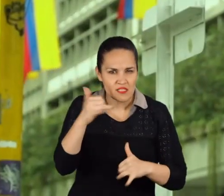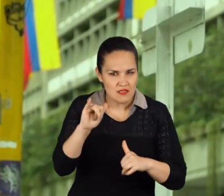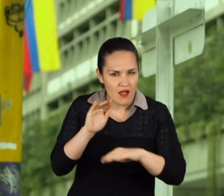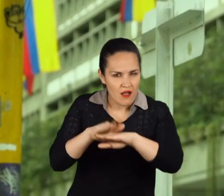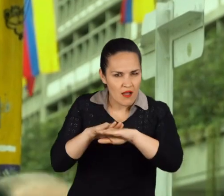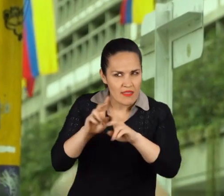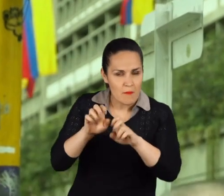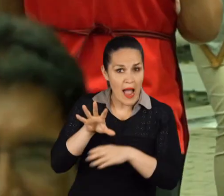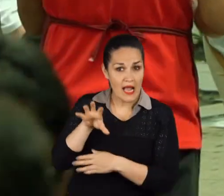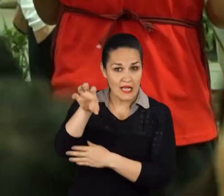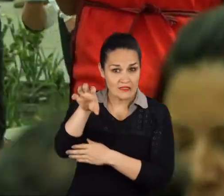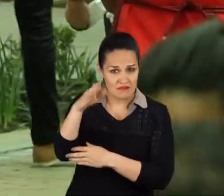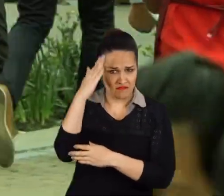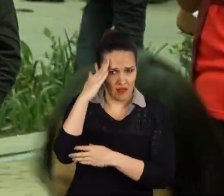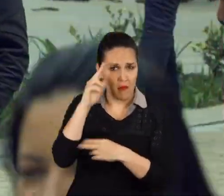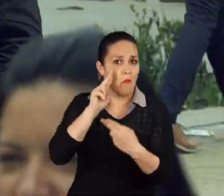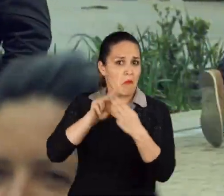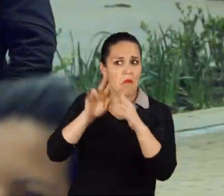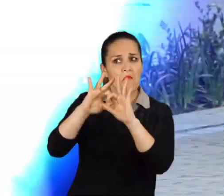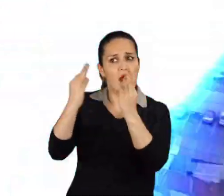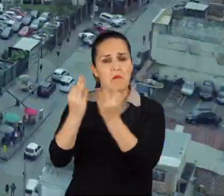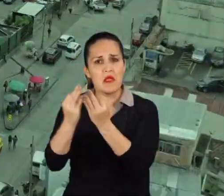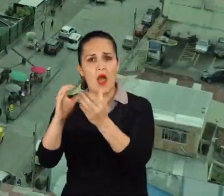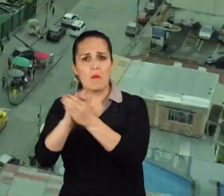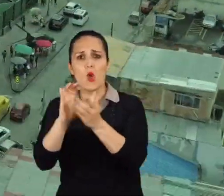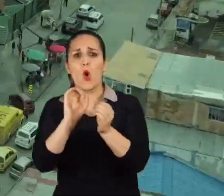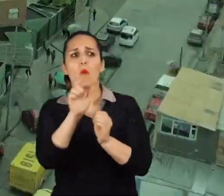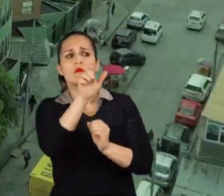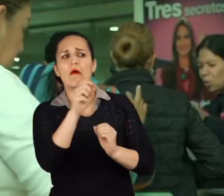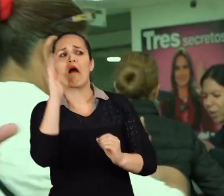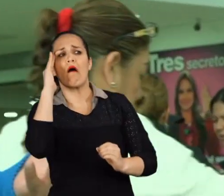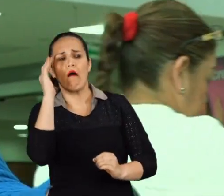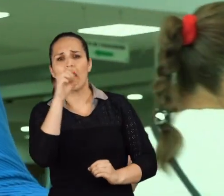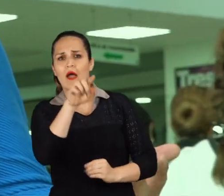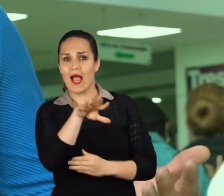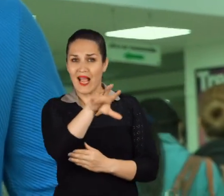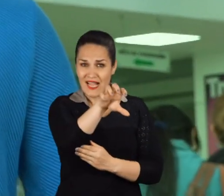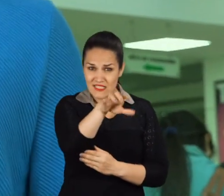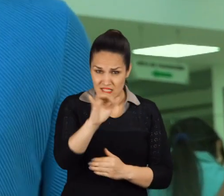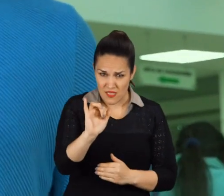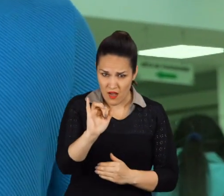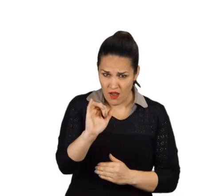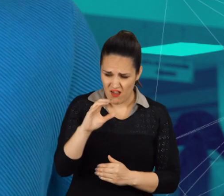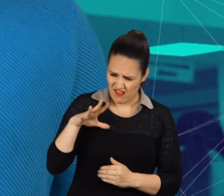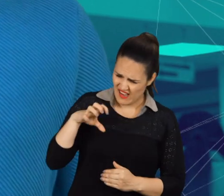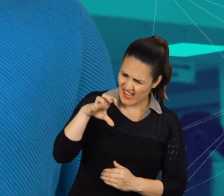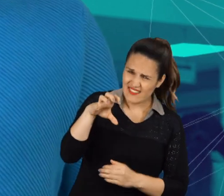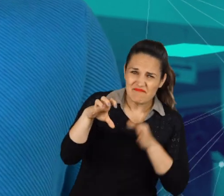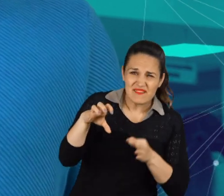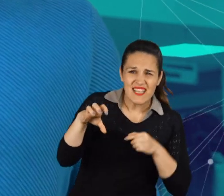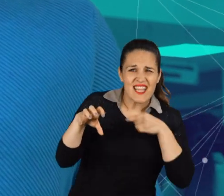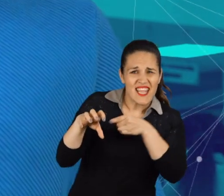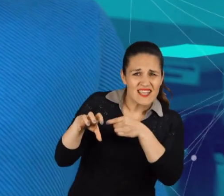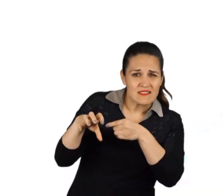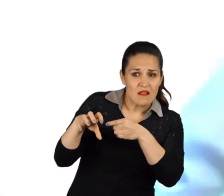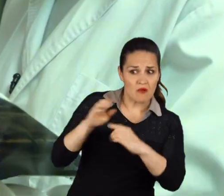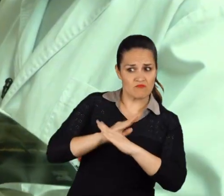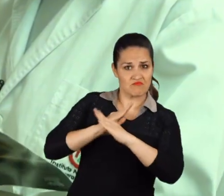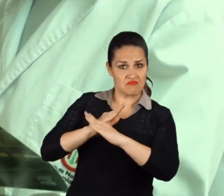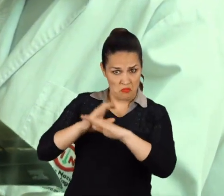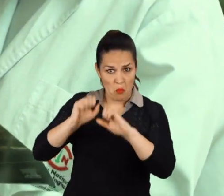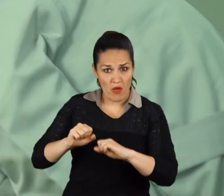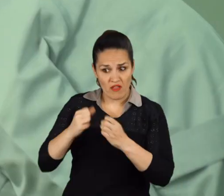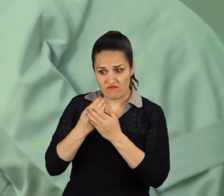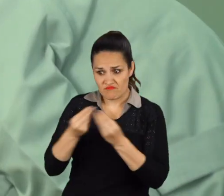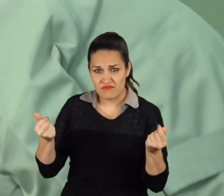cáncer. Quizás alguien muy cercano o alguien lejano lo ha enfrentado. Pero, ¿qué tanto sabemos sobre el cáncer? ¿Se